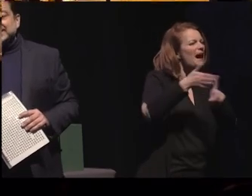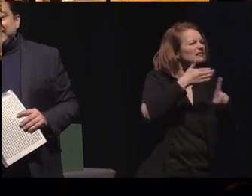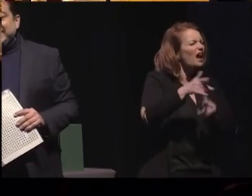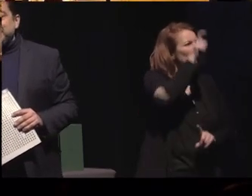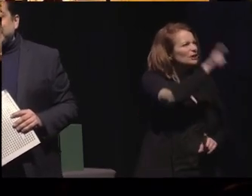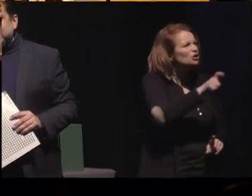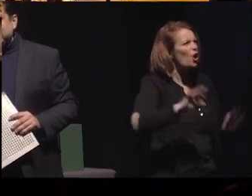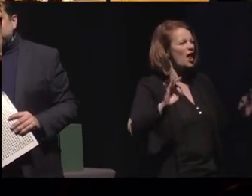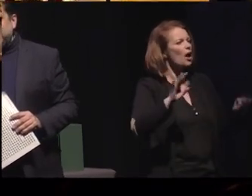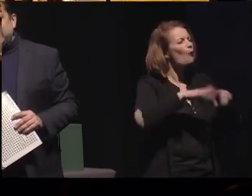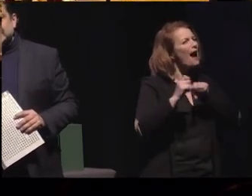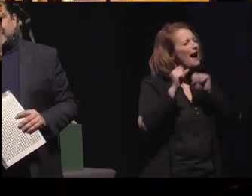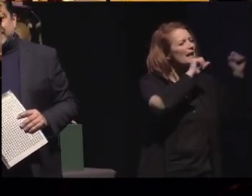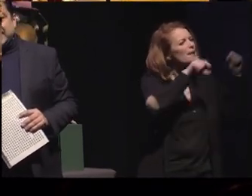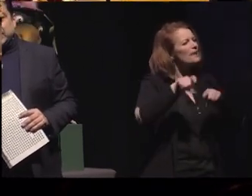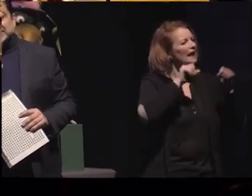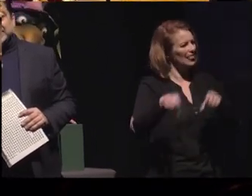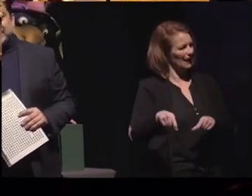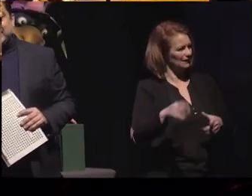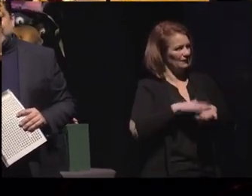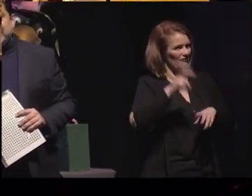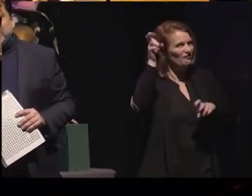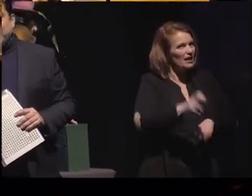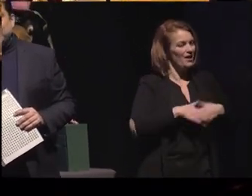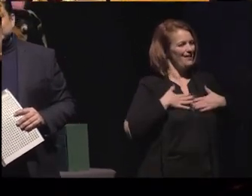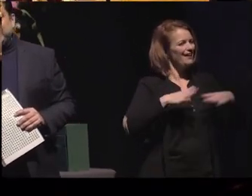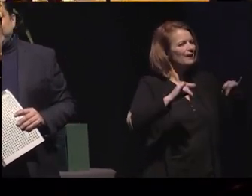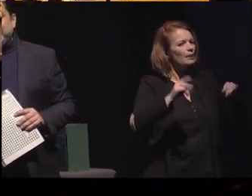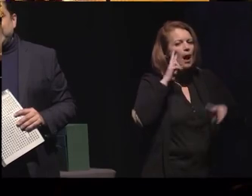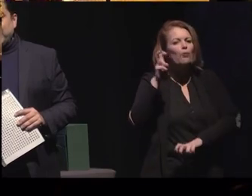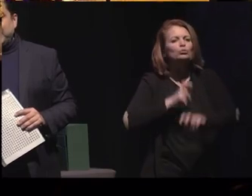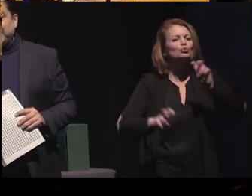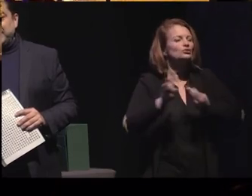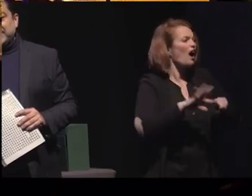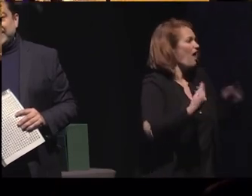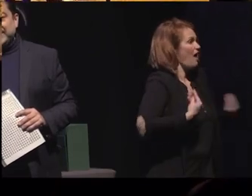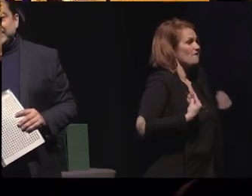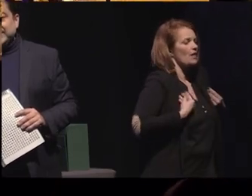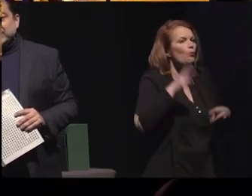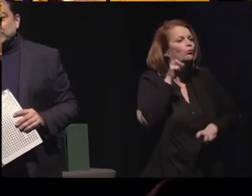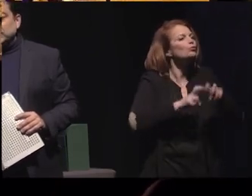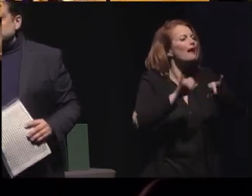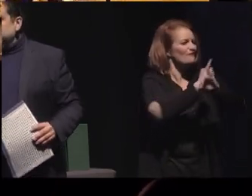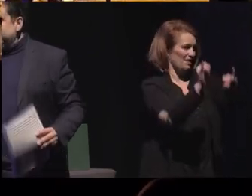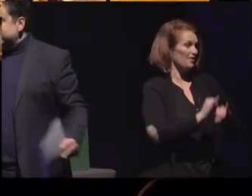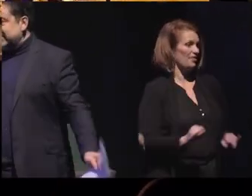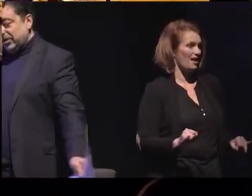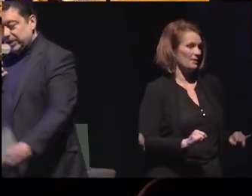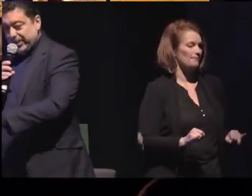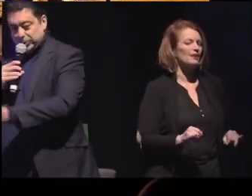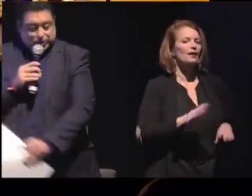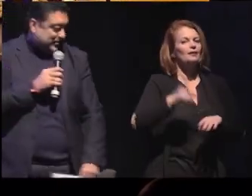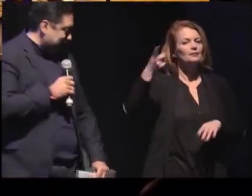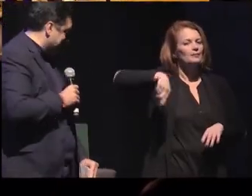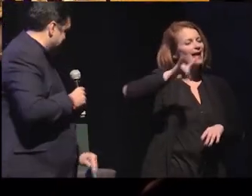personas inmigrantes que vienen hasta nuestra tierra a buscarse la vida, a buscar felicidad. Con todos ustedes, Los